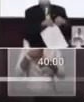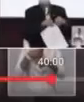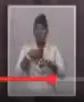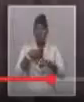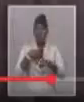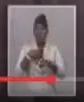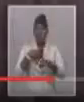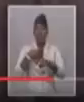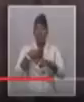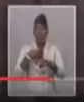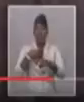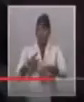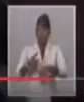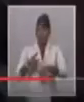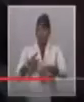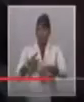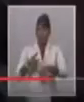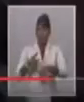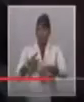marqué.